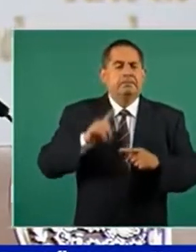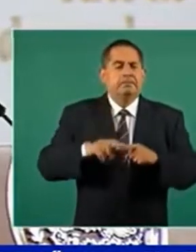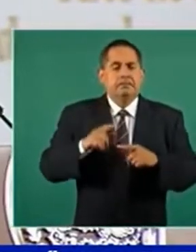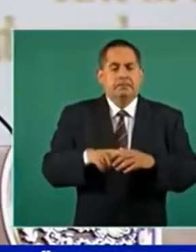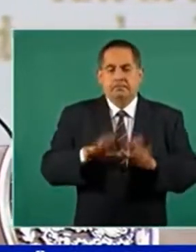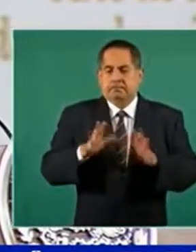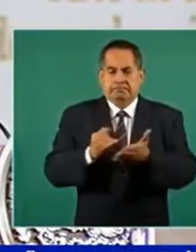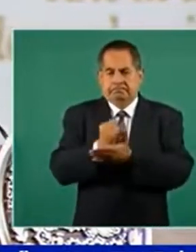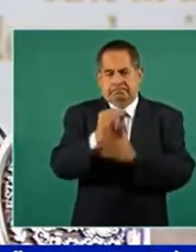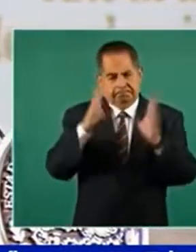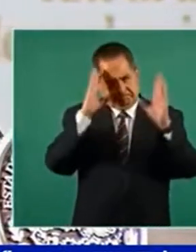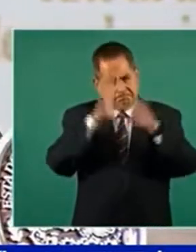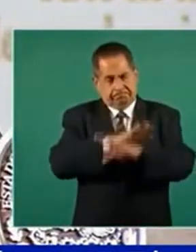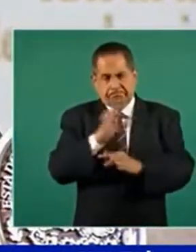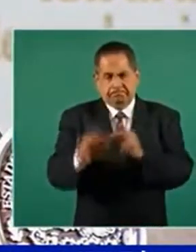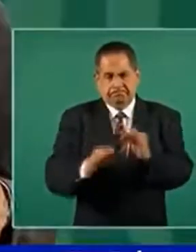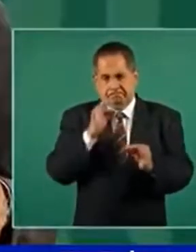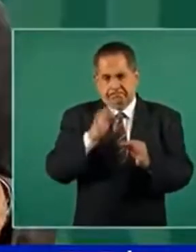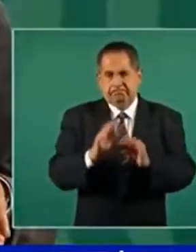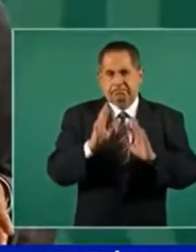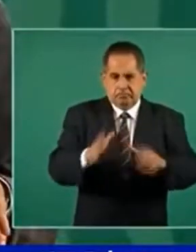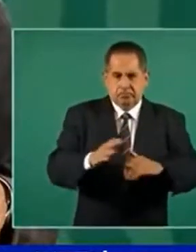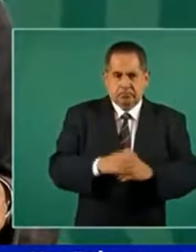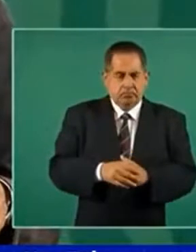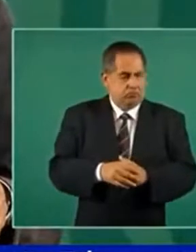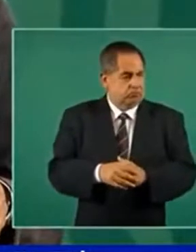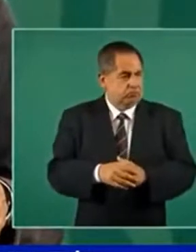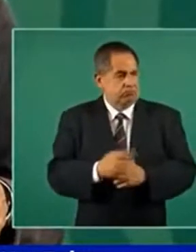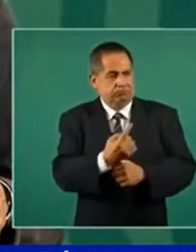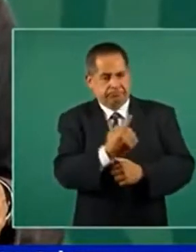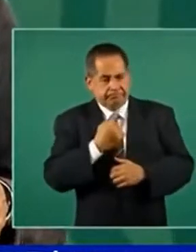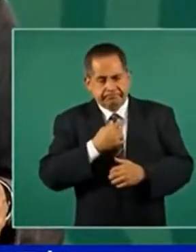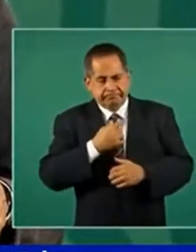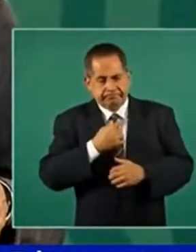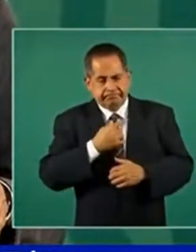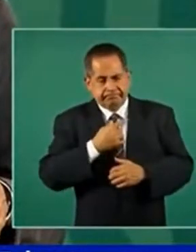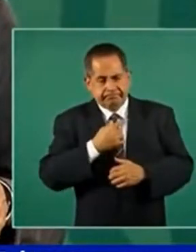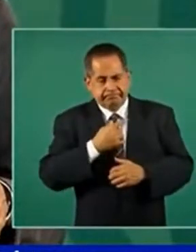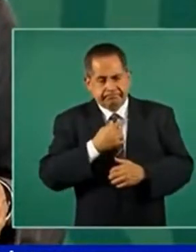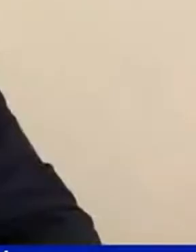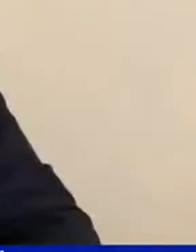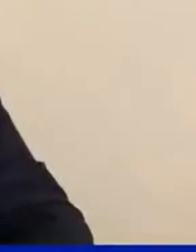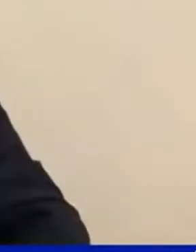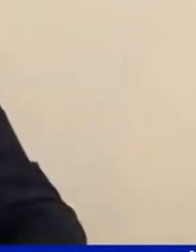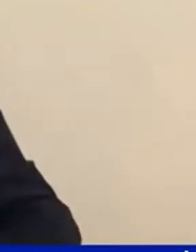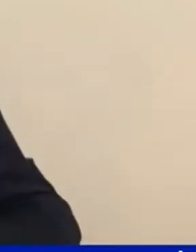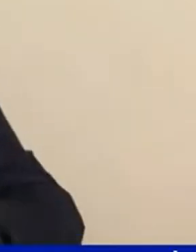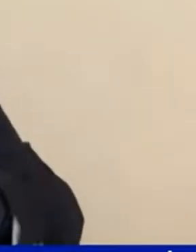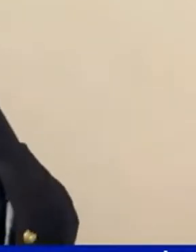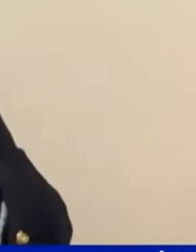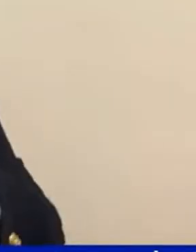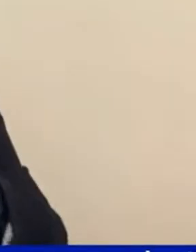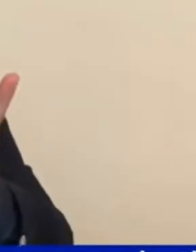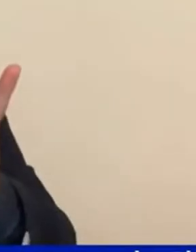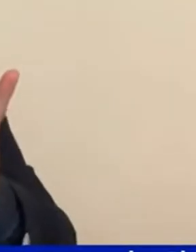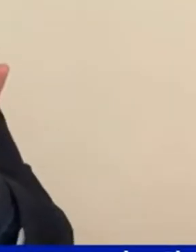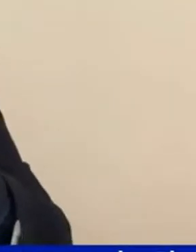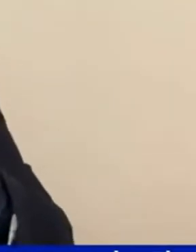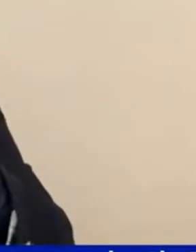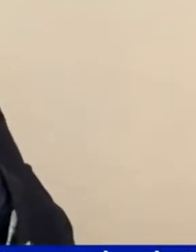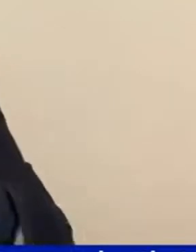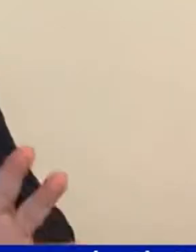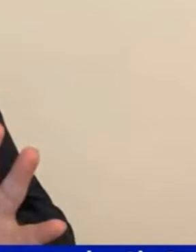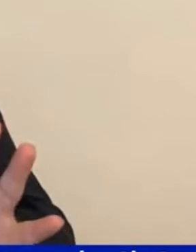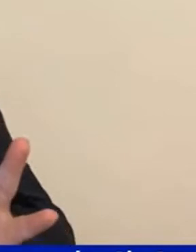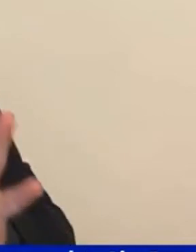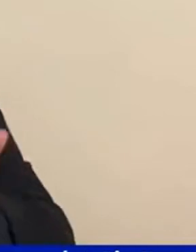ya el arreglo, buscar el acuerdo. Lo que dice el presidente, querido Luis Guillermo, es importante y creo